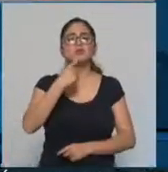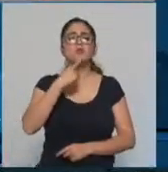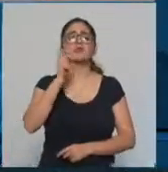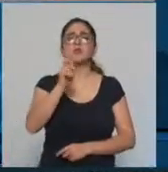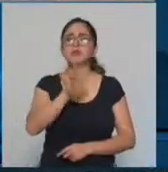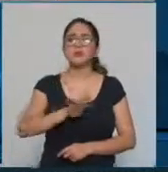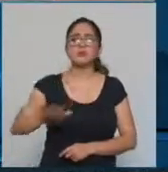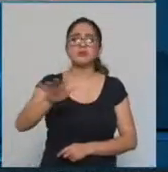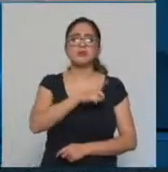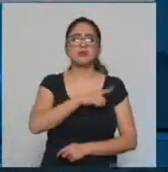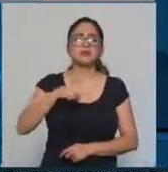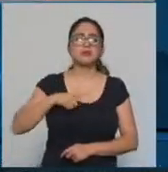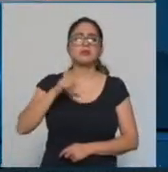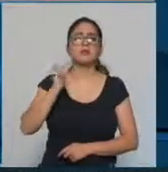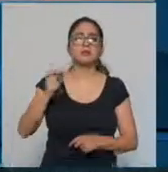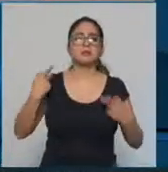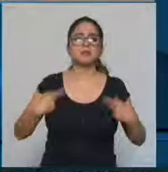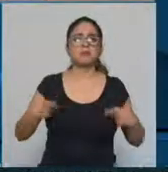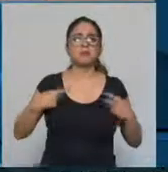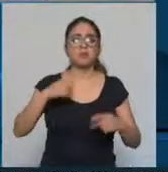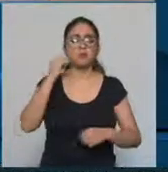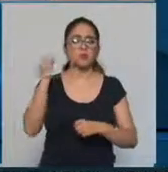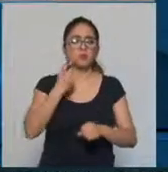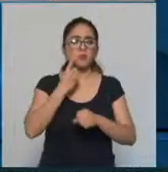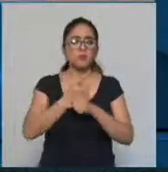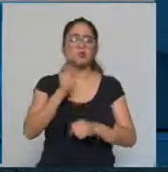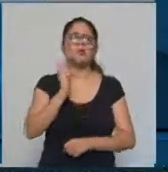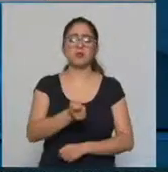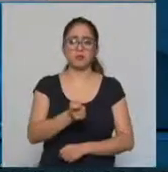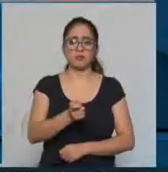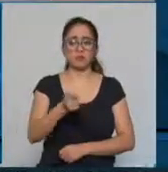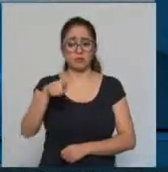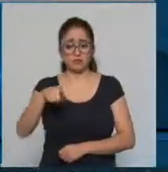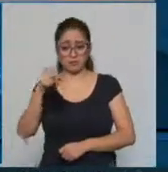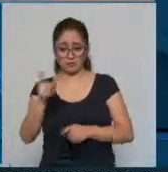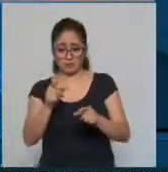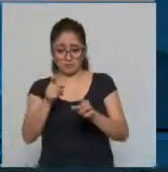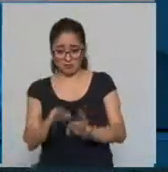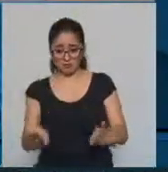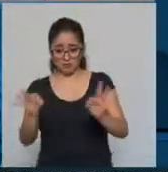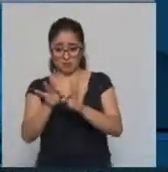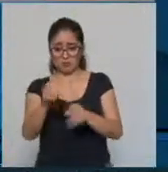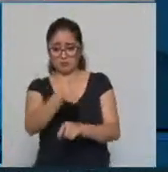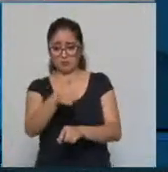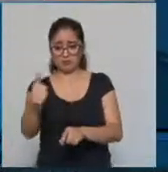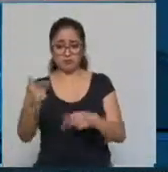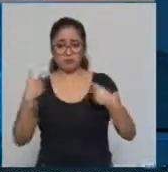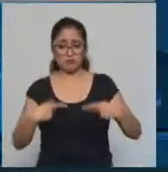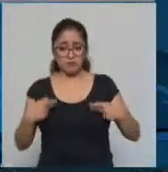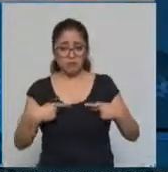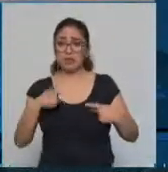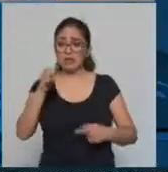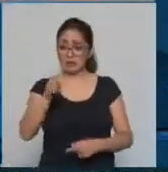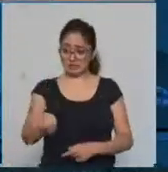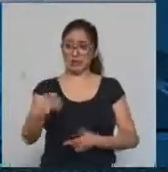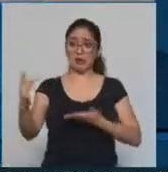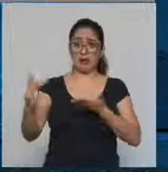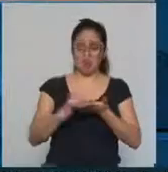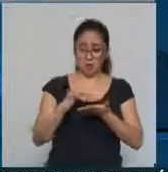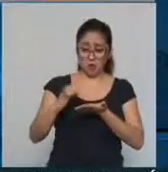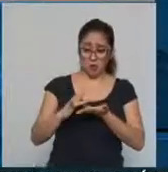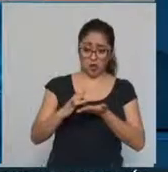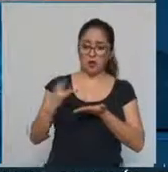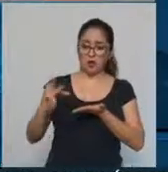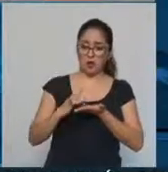voluntario. Sí. Y precisamente esto que acabas de comentar es importantísimo para nosotros, el hecho de que la gente pueda seguir apoyándonos, a seguir ayudando a